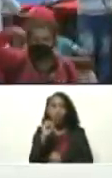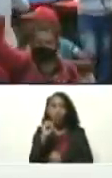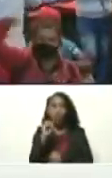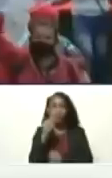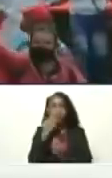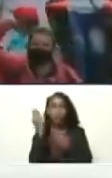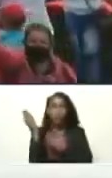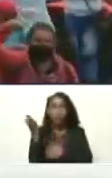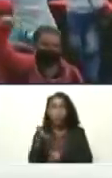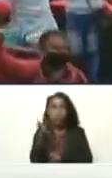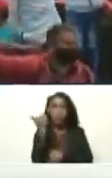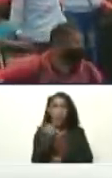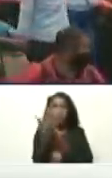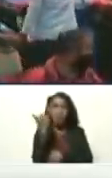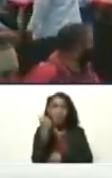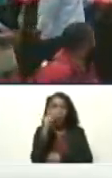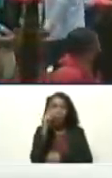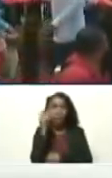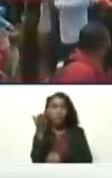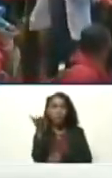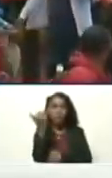Winston, ven para acá, por favor.